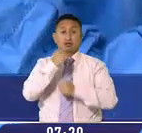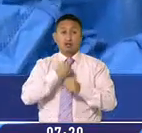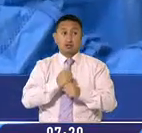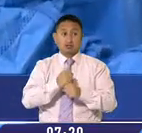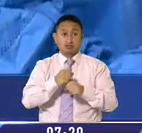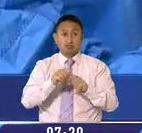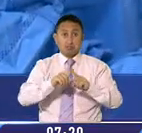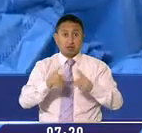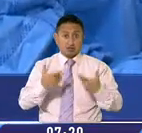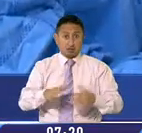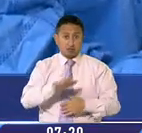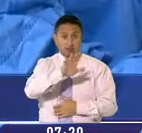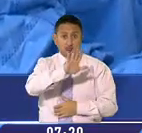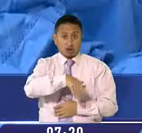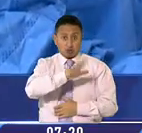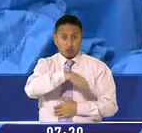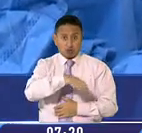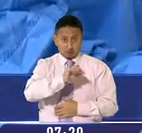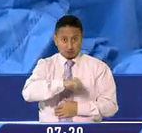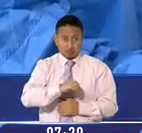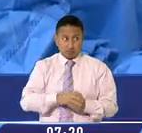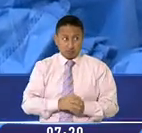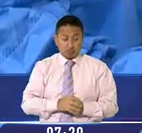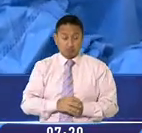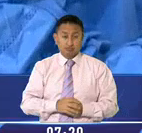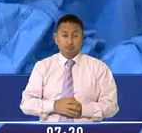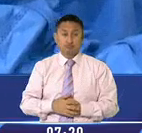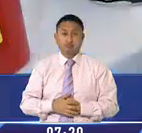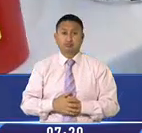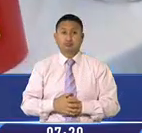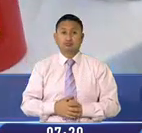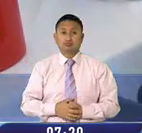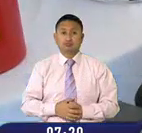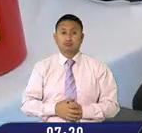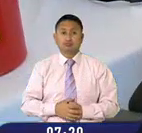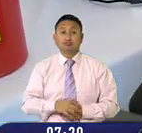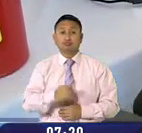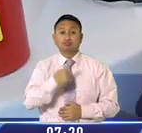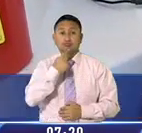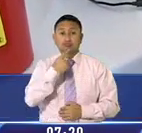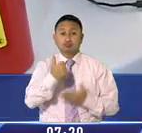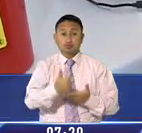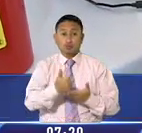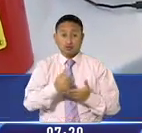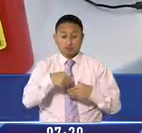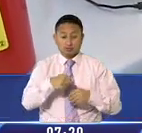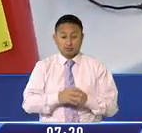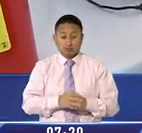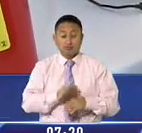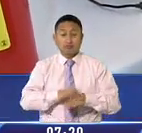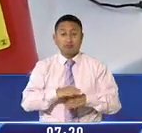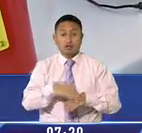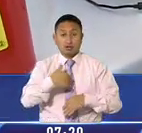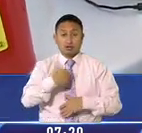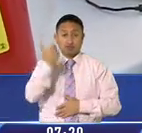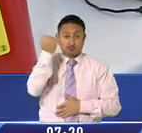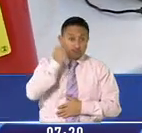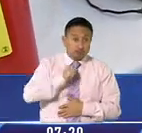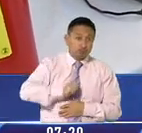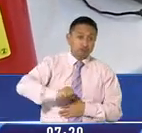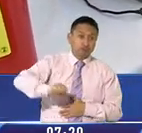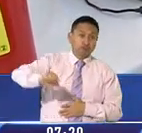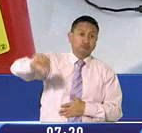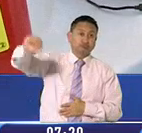segunda inmunización, son inoculados. Nos dijeron que nos iban a ayudar justamente más que todo porque es del viaje, ¿no? Y en el tiempo ya íbamos a cumplir los